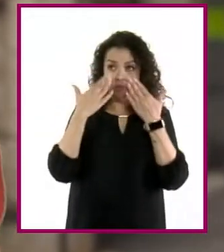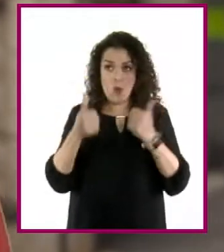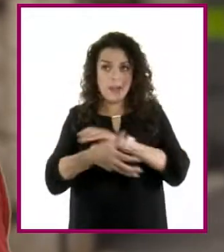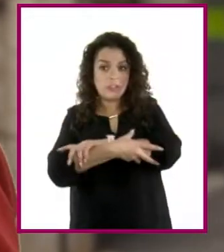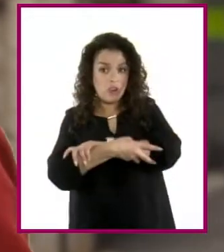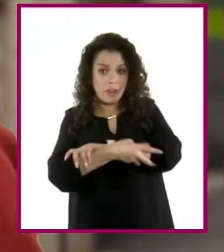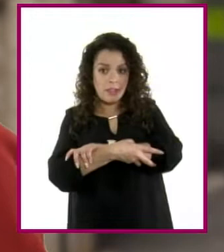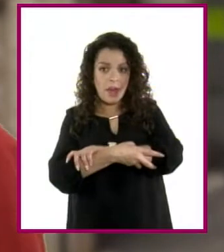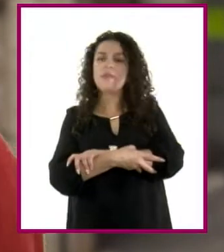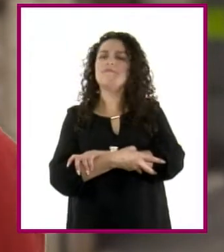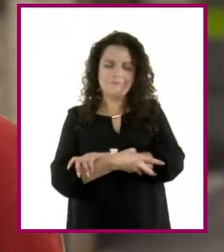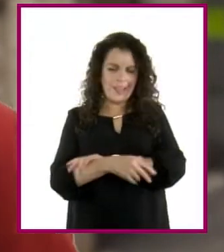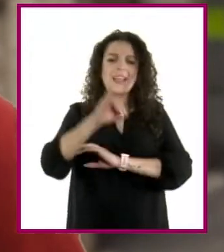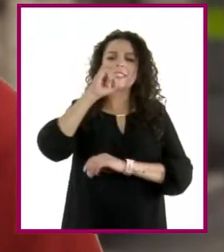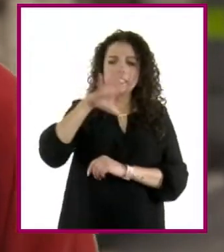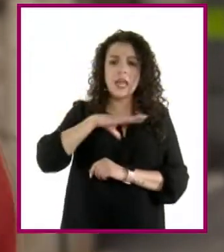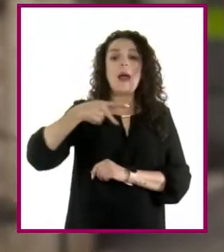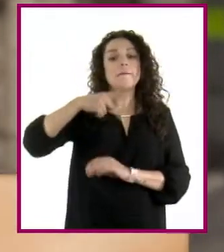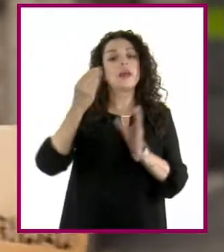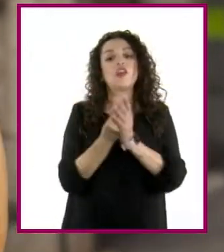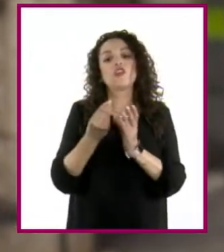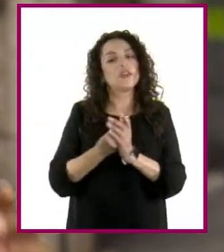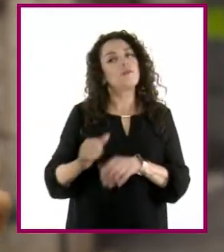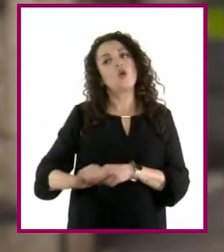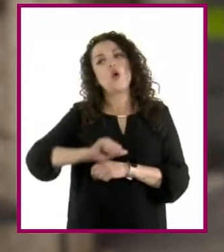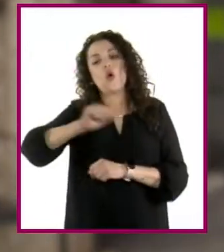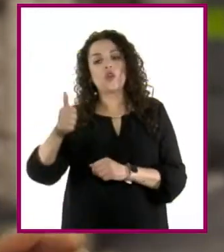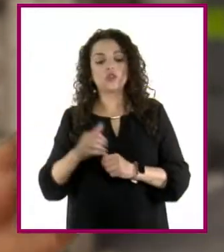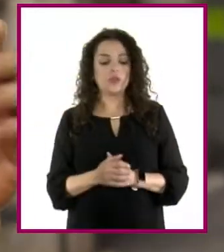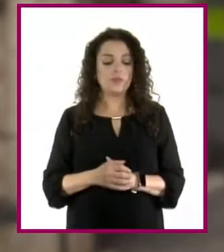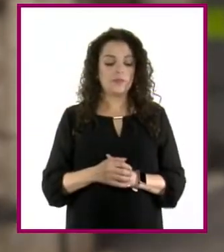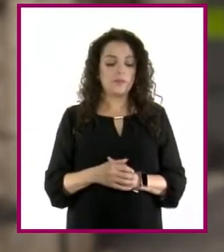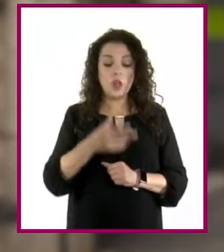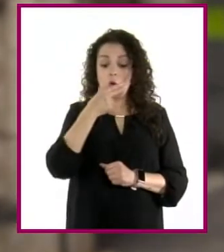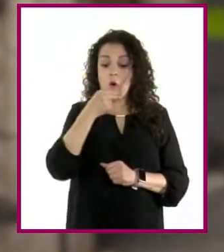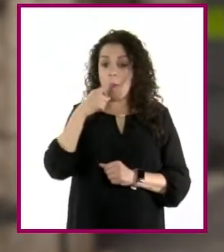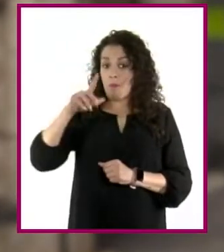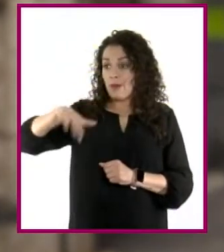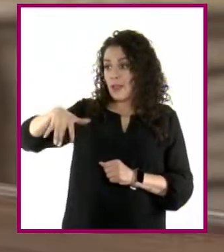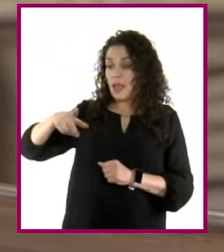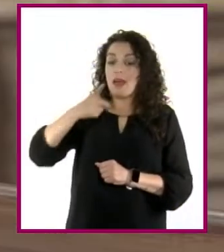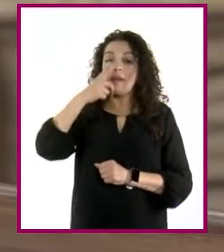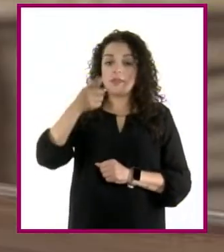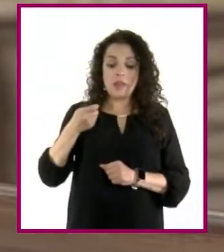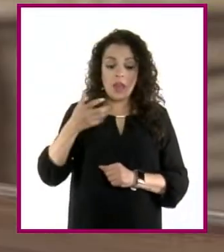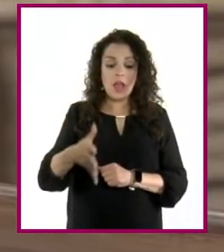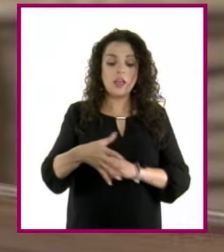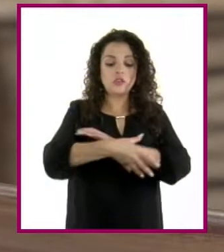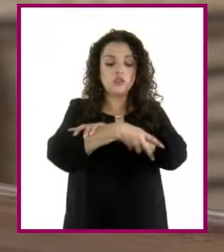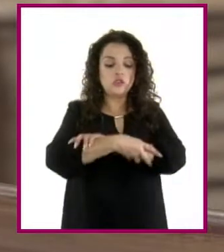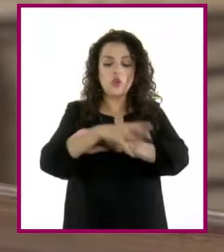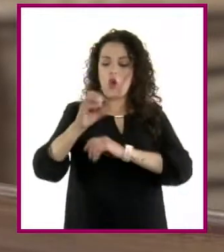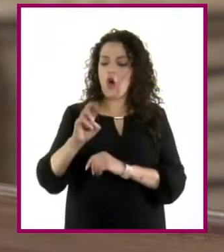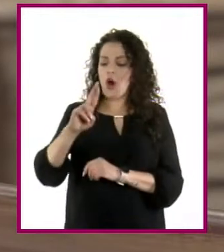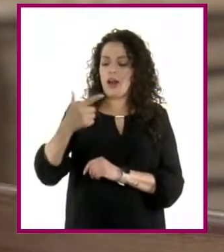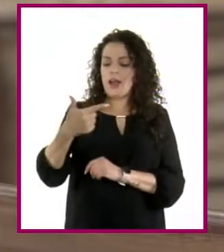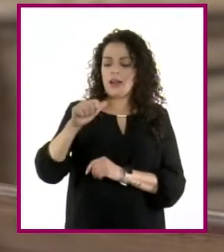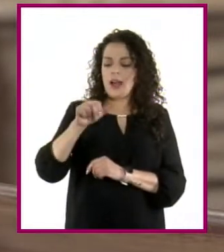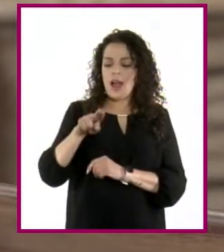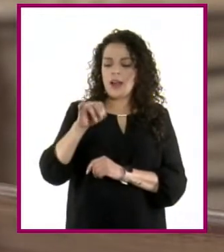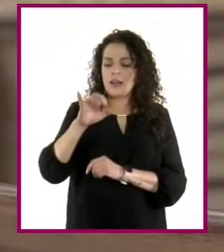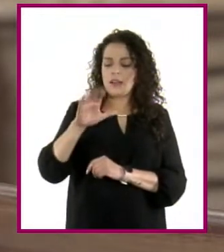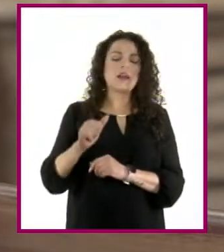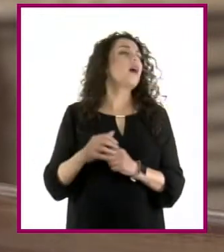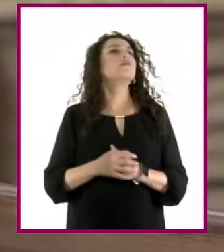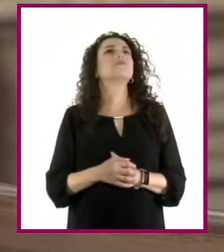hay, pero de otro tipo. Durkheim la llamó solidaridad orgánica. ¿Es como la